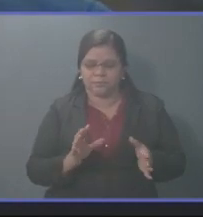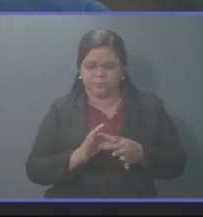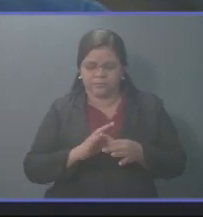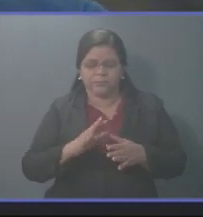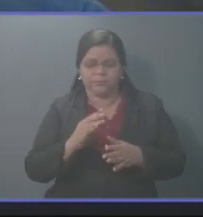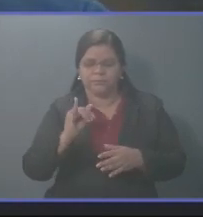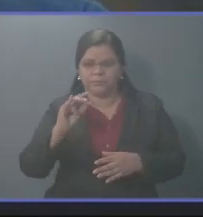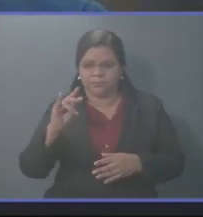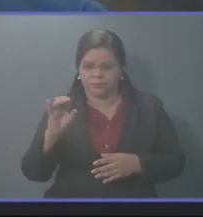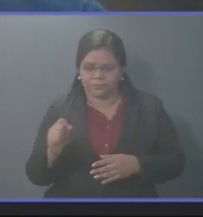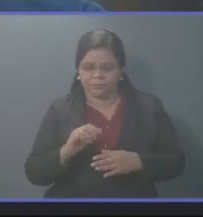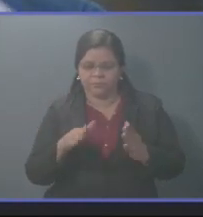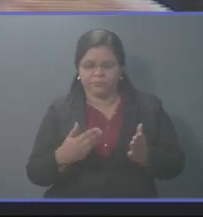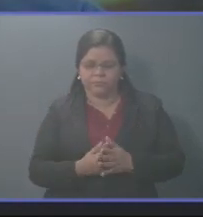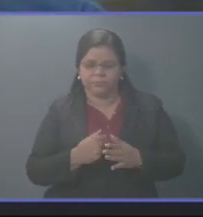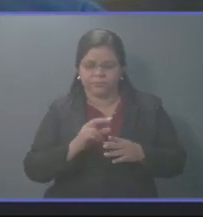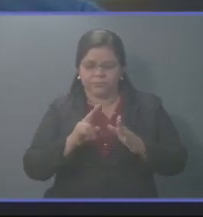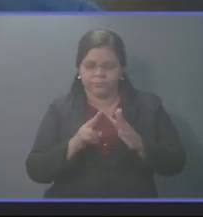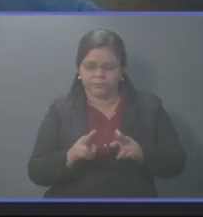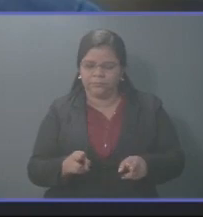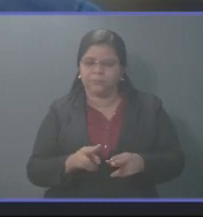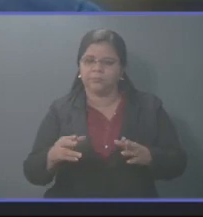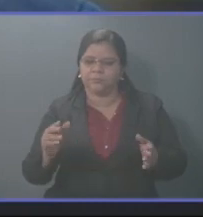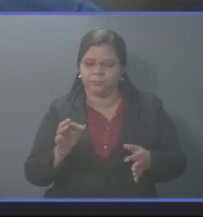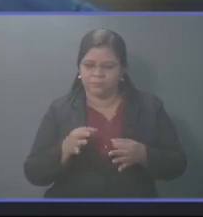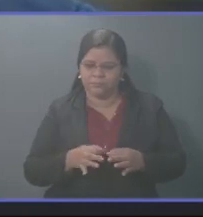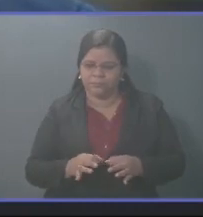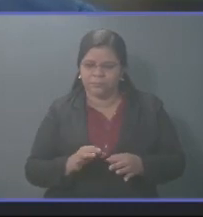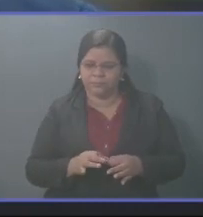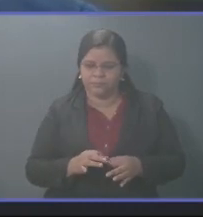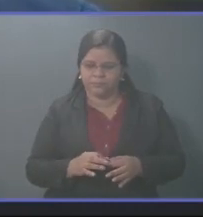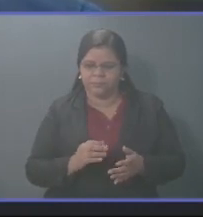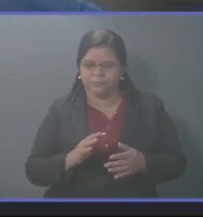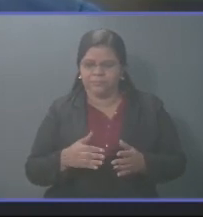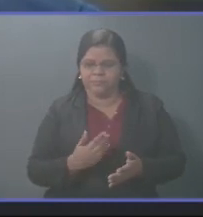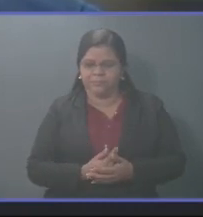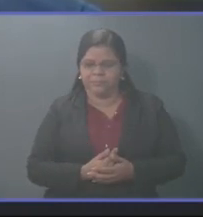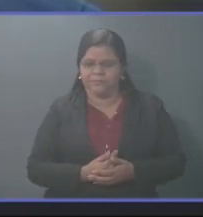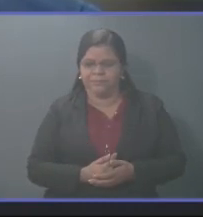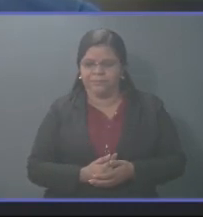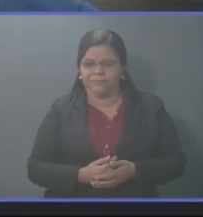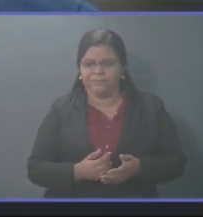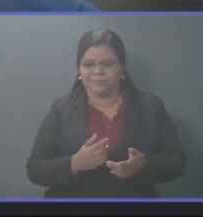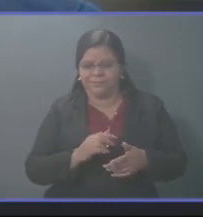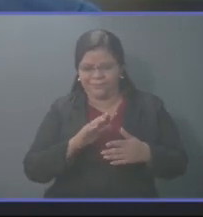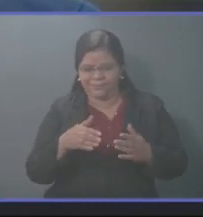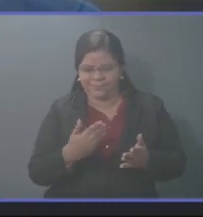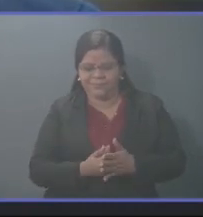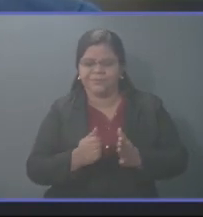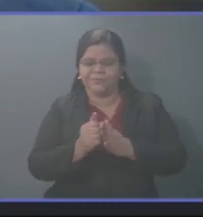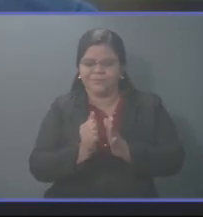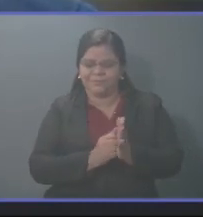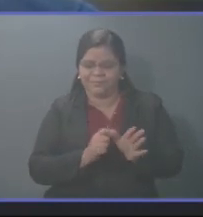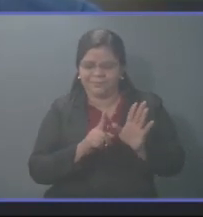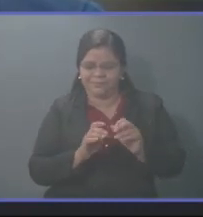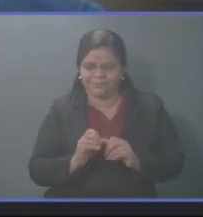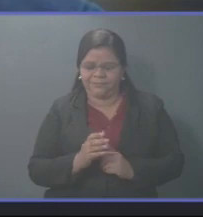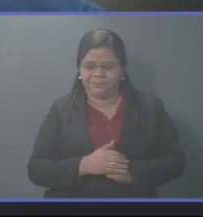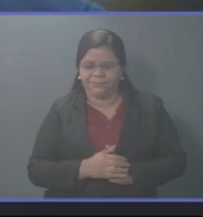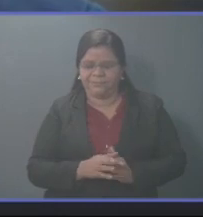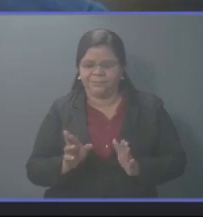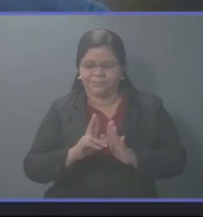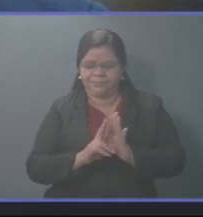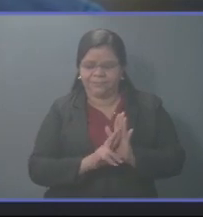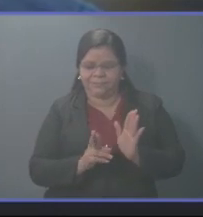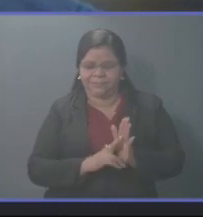del INDES y de las federaciones, quedando el artículo de la siguiente manera. Secciones, abro comillas, artículo 60. El